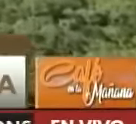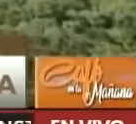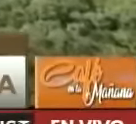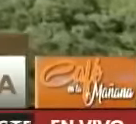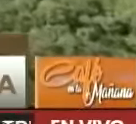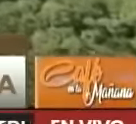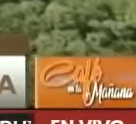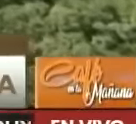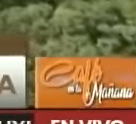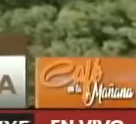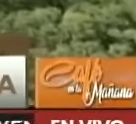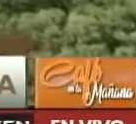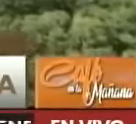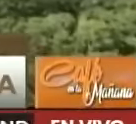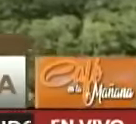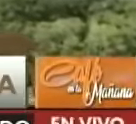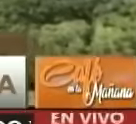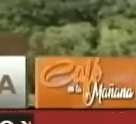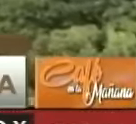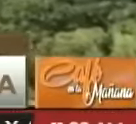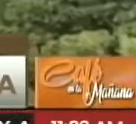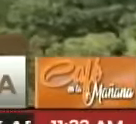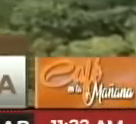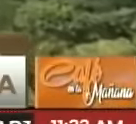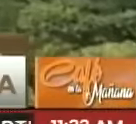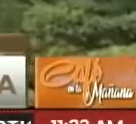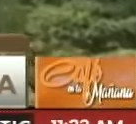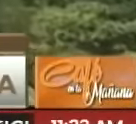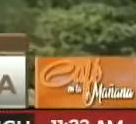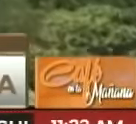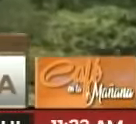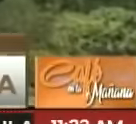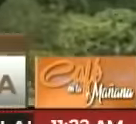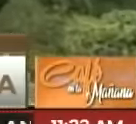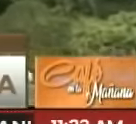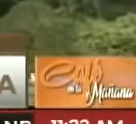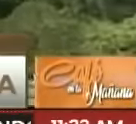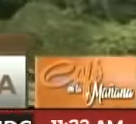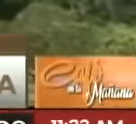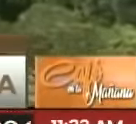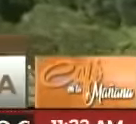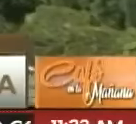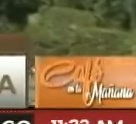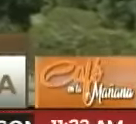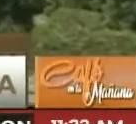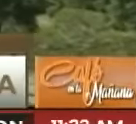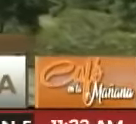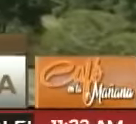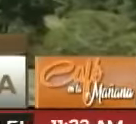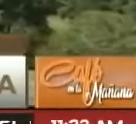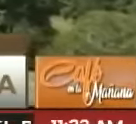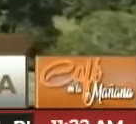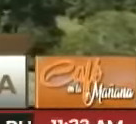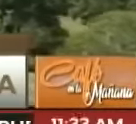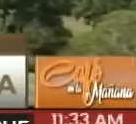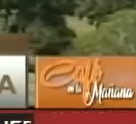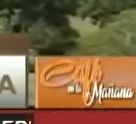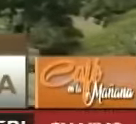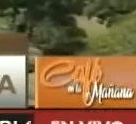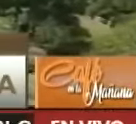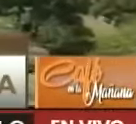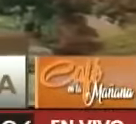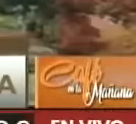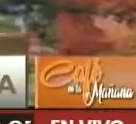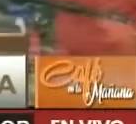el acto que se realizará el próximo 3 de diciembre, y el Poder Ciudadano conformado por la Contraloría General de la República,